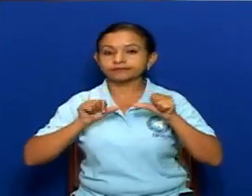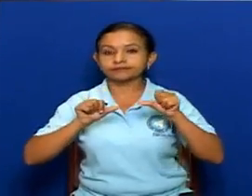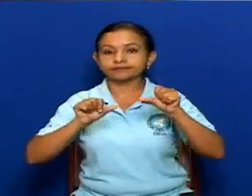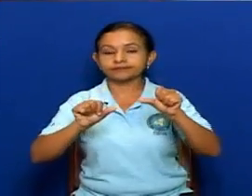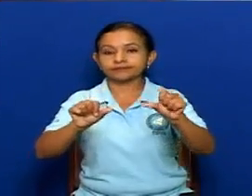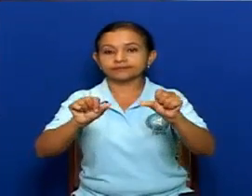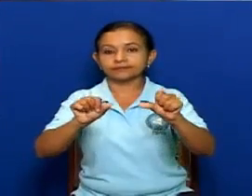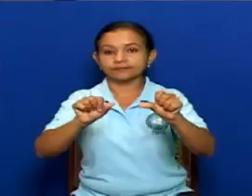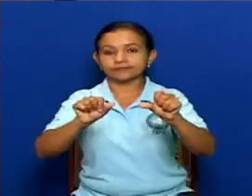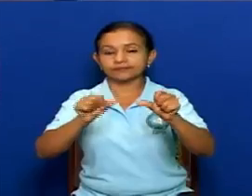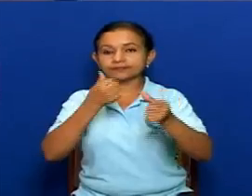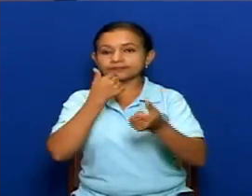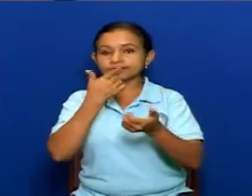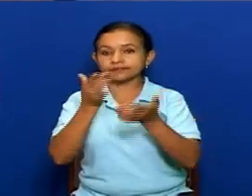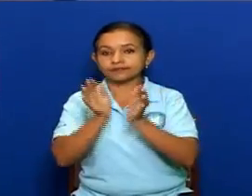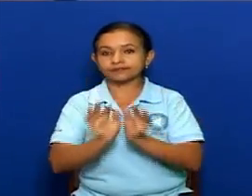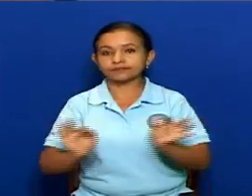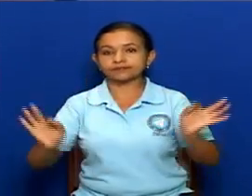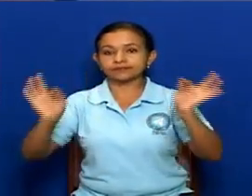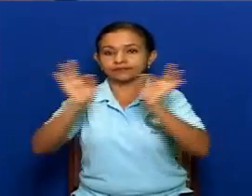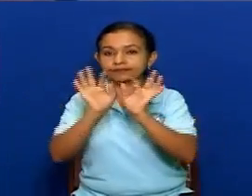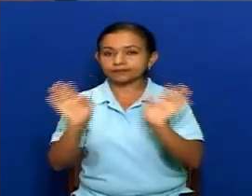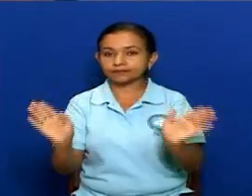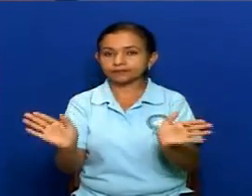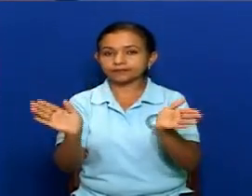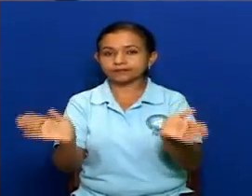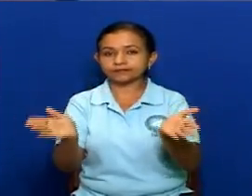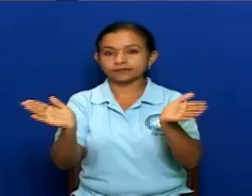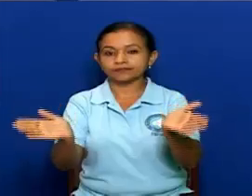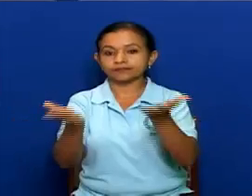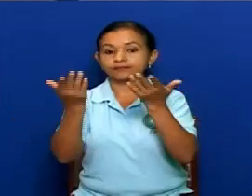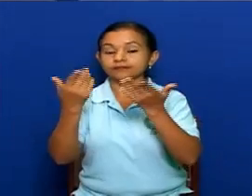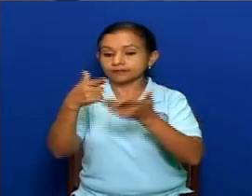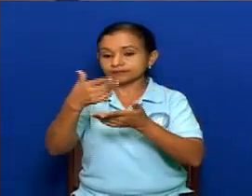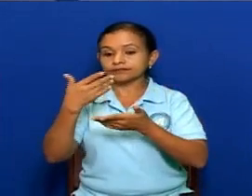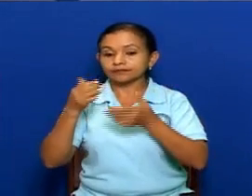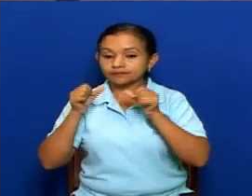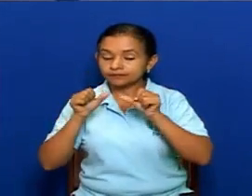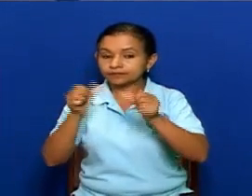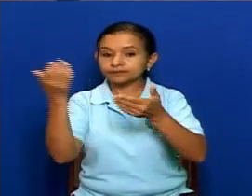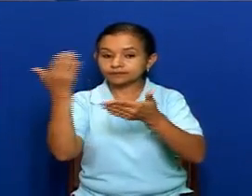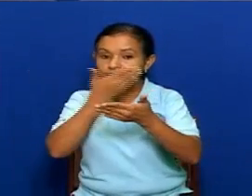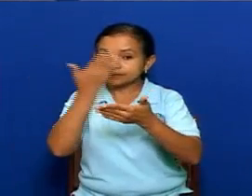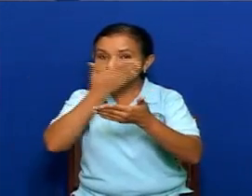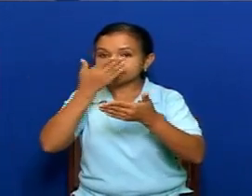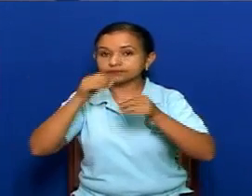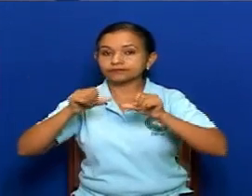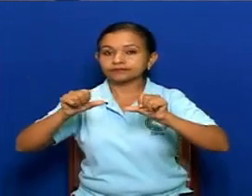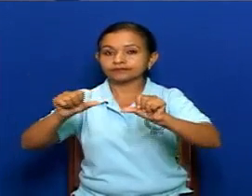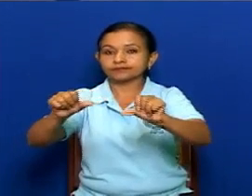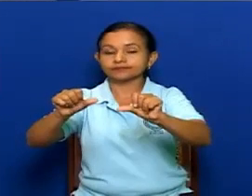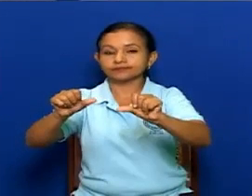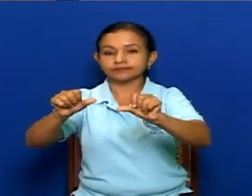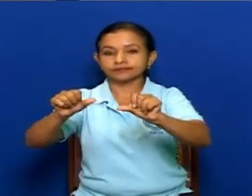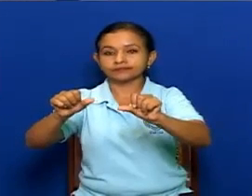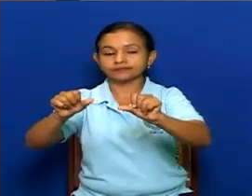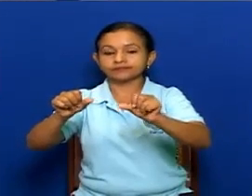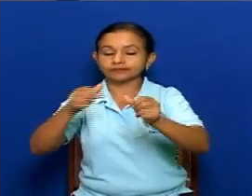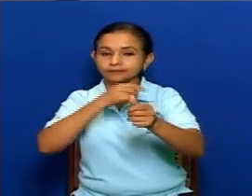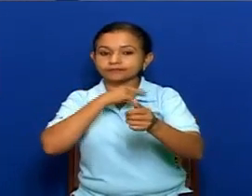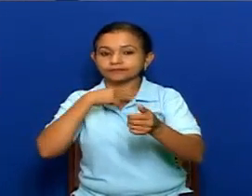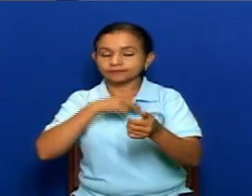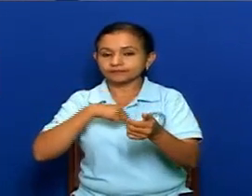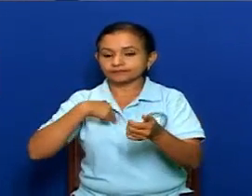el ánimo, porque lo importante es motivar a nuestros colaboradores que sigan adelante y que ellos pues traten también de poner un